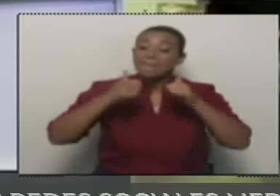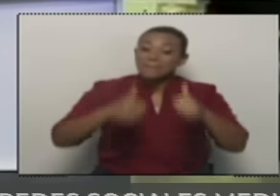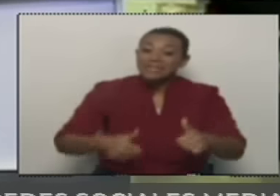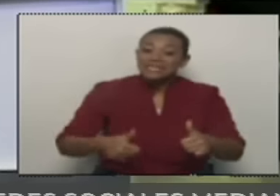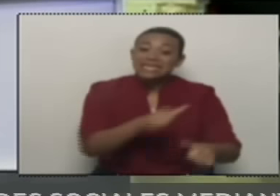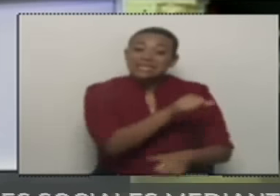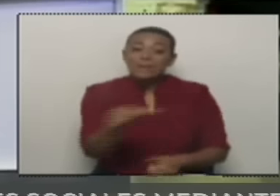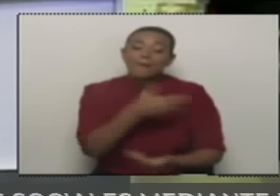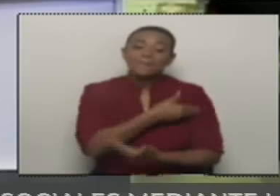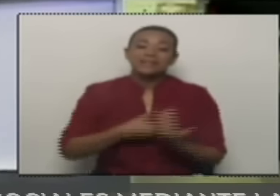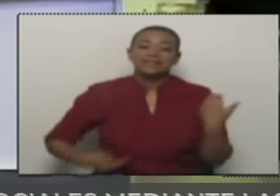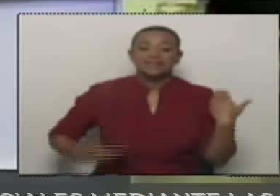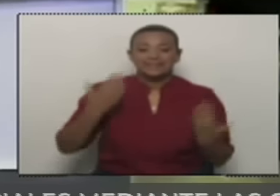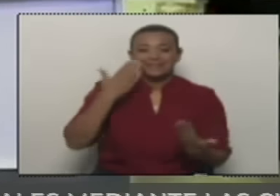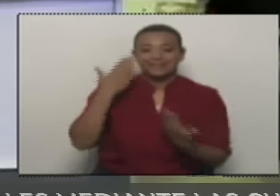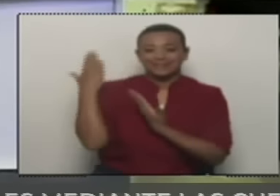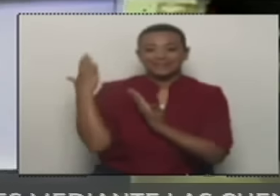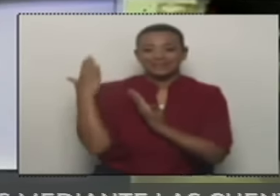Semana Presidencial. Adelante.